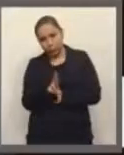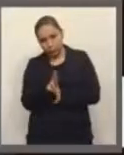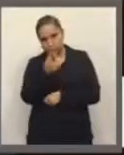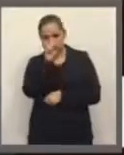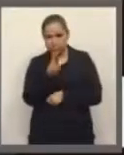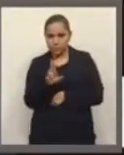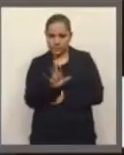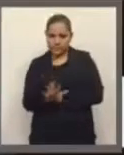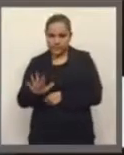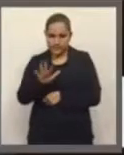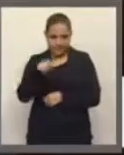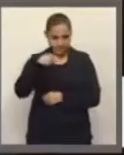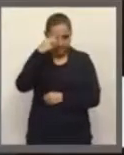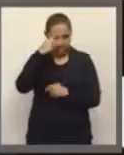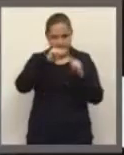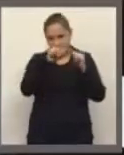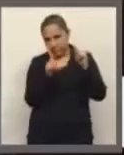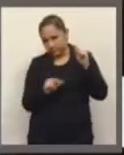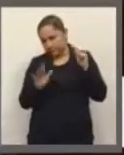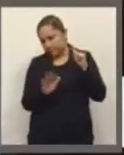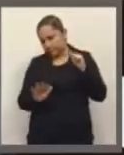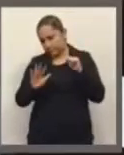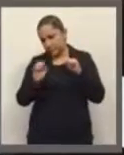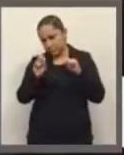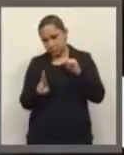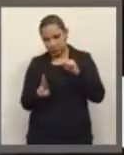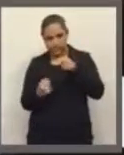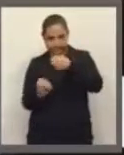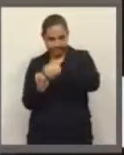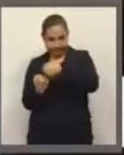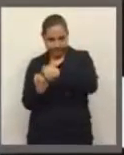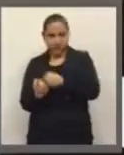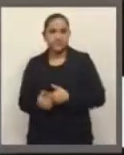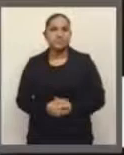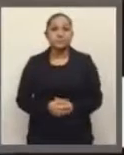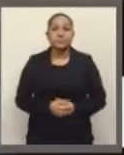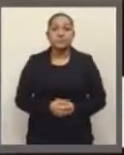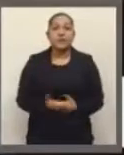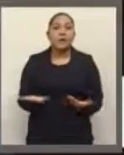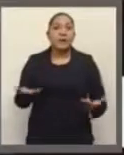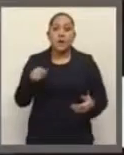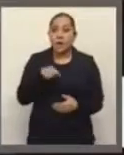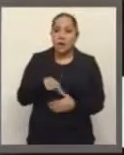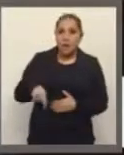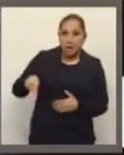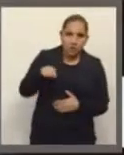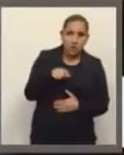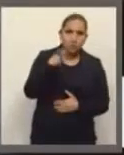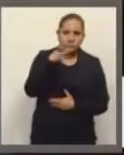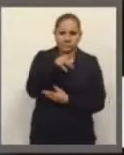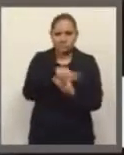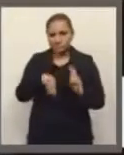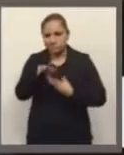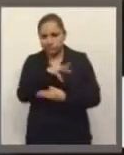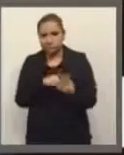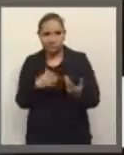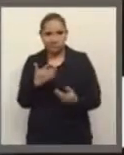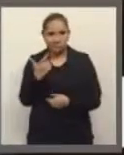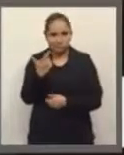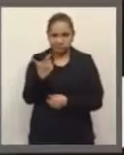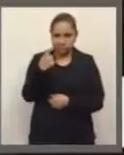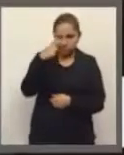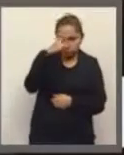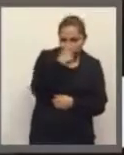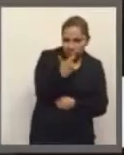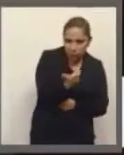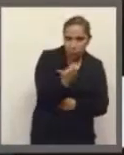país, en virtud de que las crecientes necesidades sociales, económicas y de seguridad